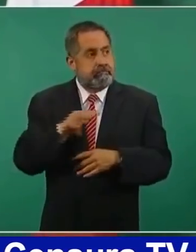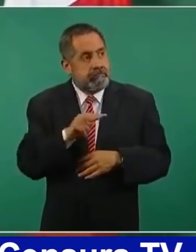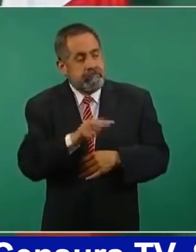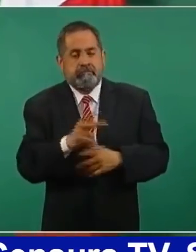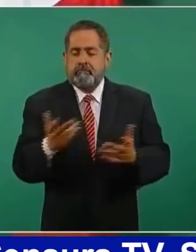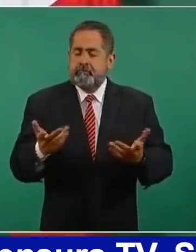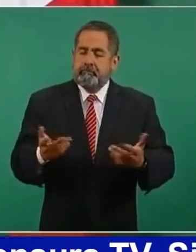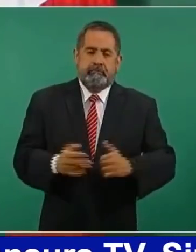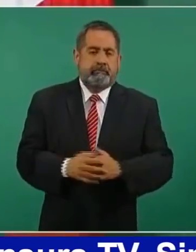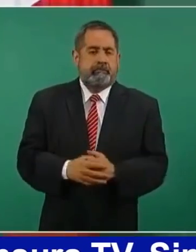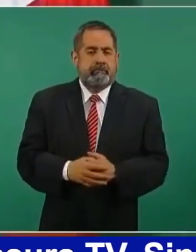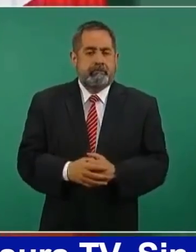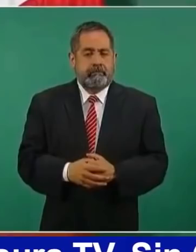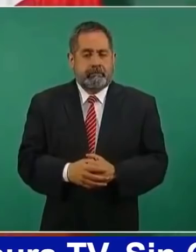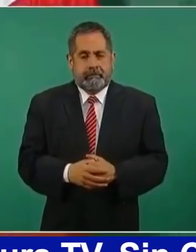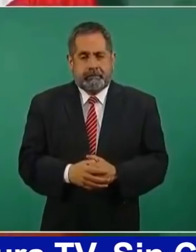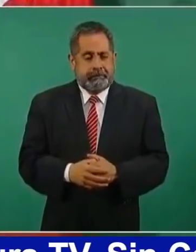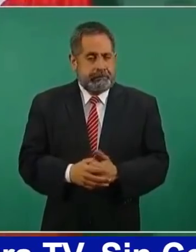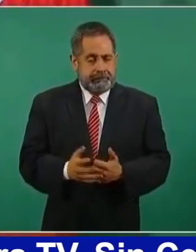Eso